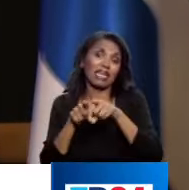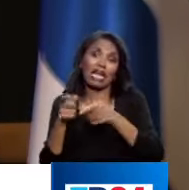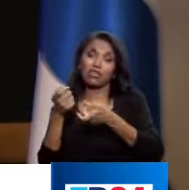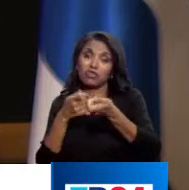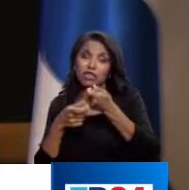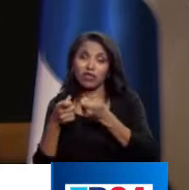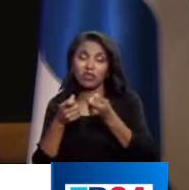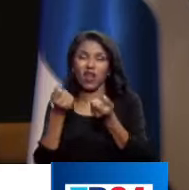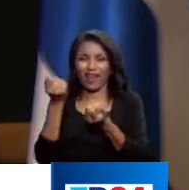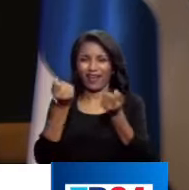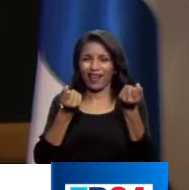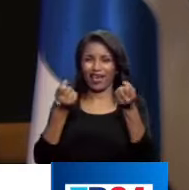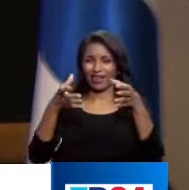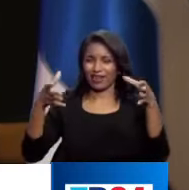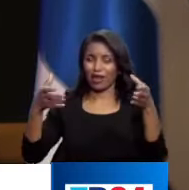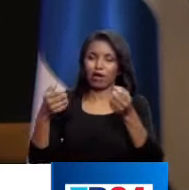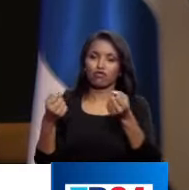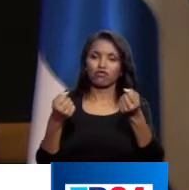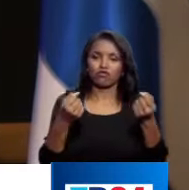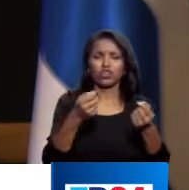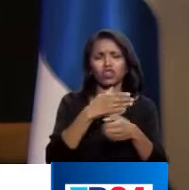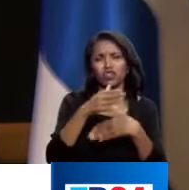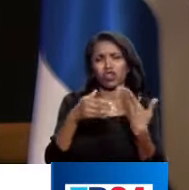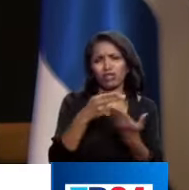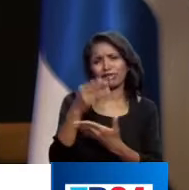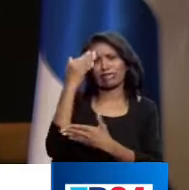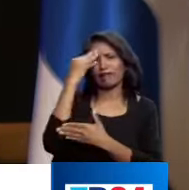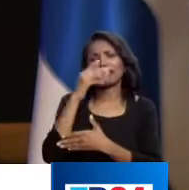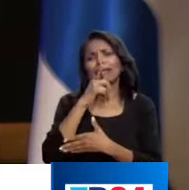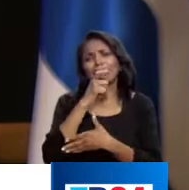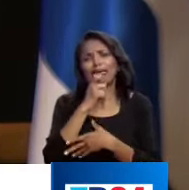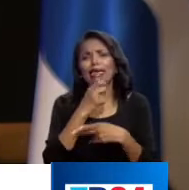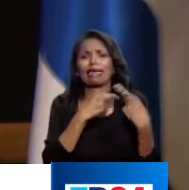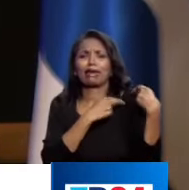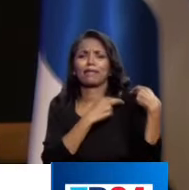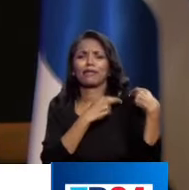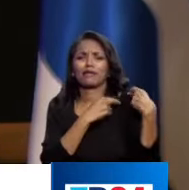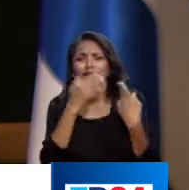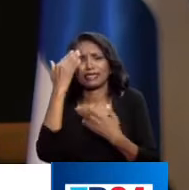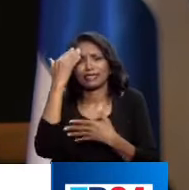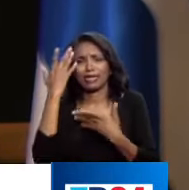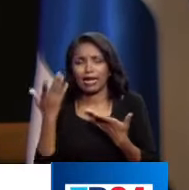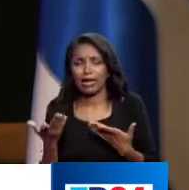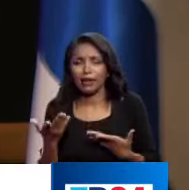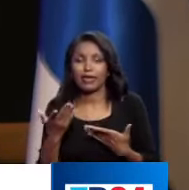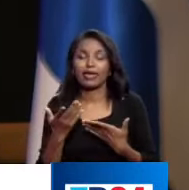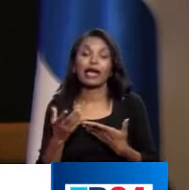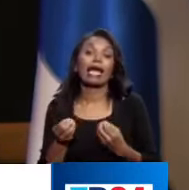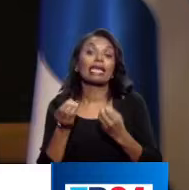con los carros cisterna. Todo el mundo sabe quién los tiene. Si nosotros invirtiéramos en el IDAN, invirtiéramos en